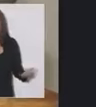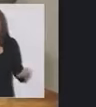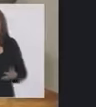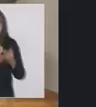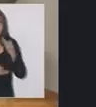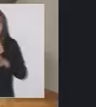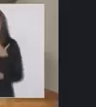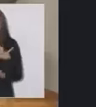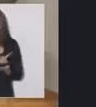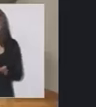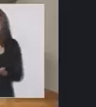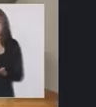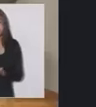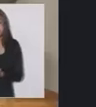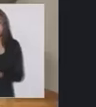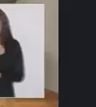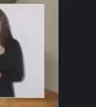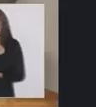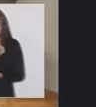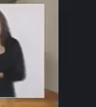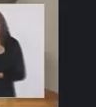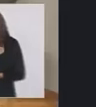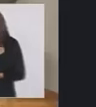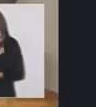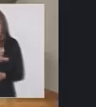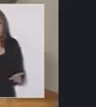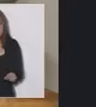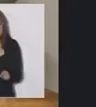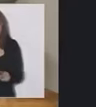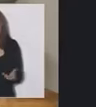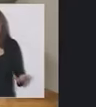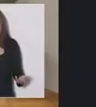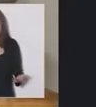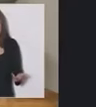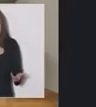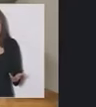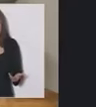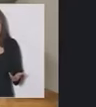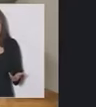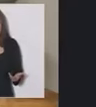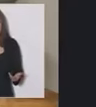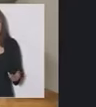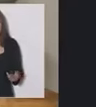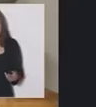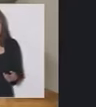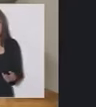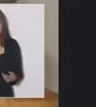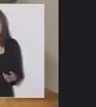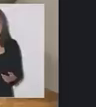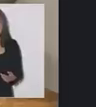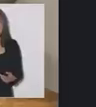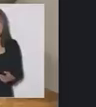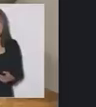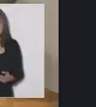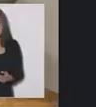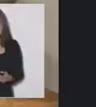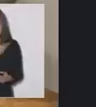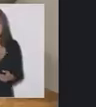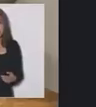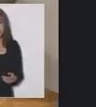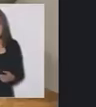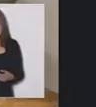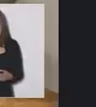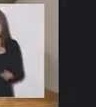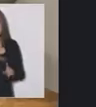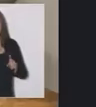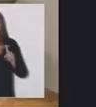Todos tenemos derecho a dar nuestra opinión. No me imagino yo a la presidenta de un OPLE opinando